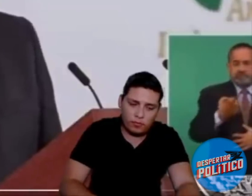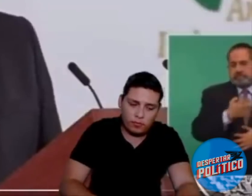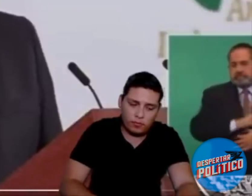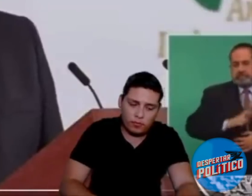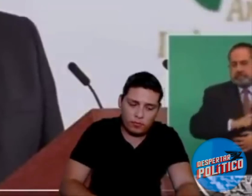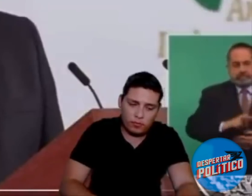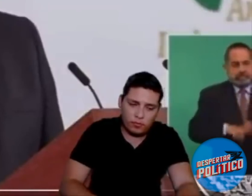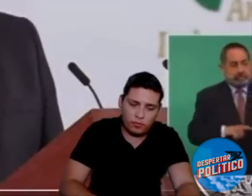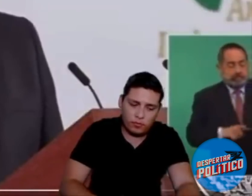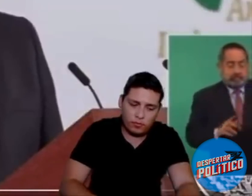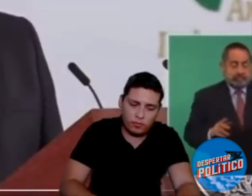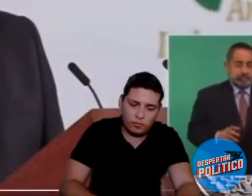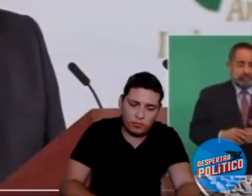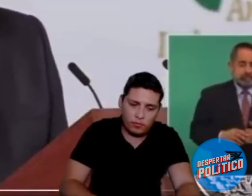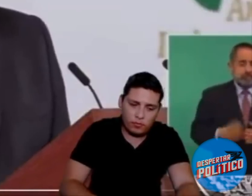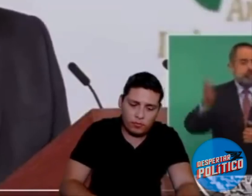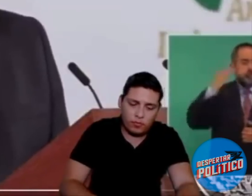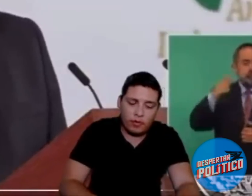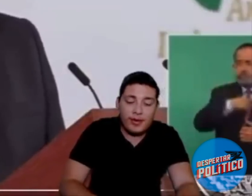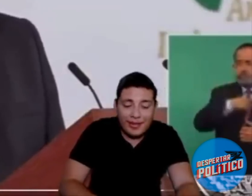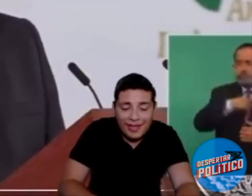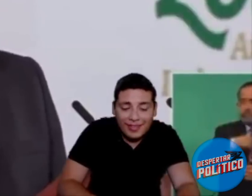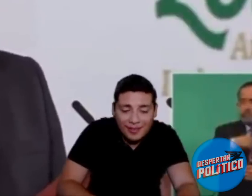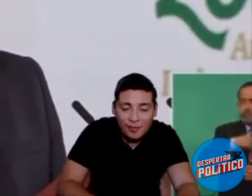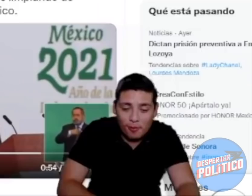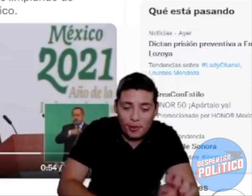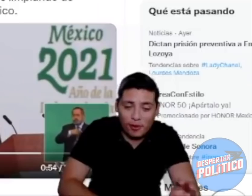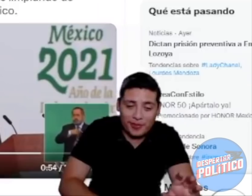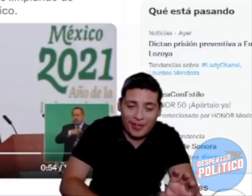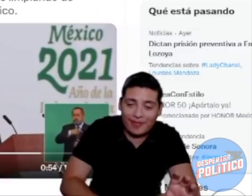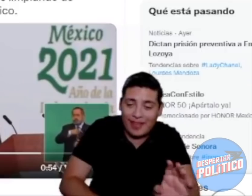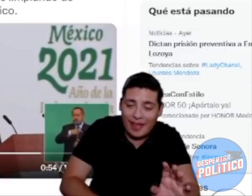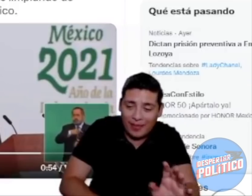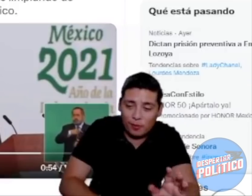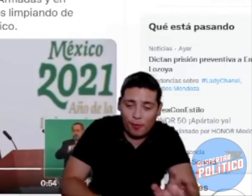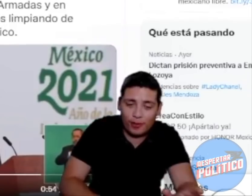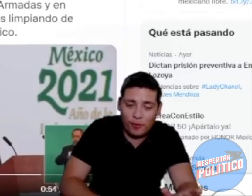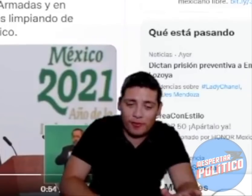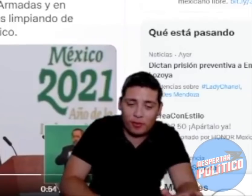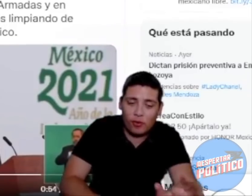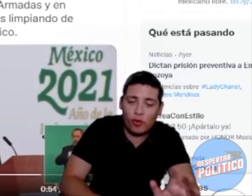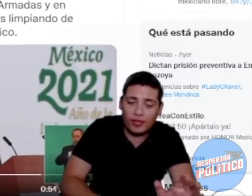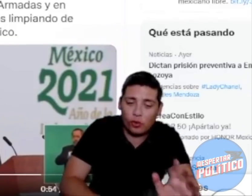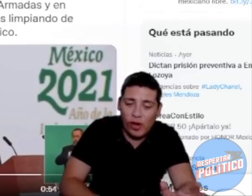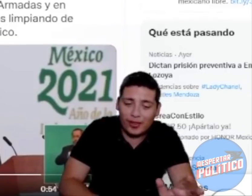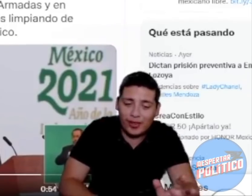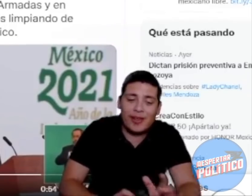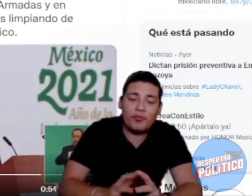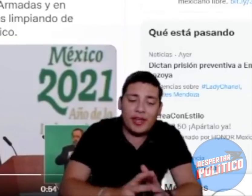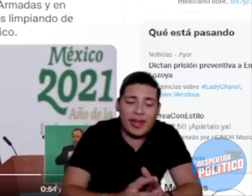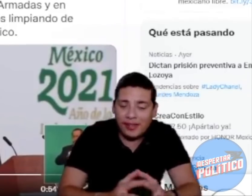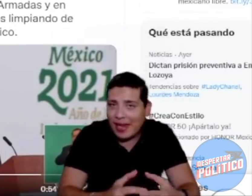porque no tenían límite. Y es que así como lo dijo el presidente, esto fue lo que comentó Horacio